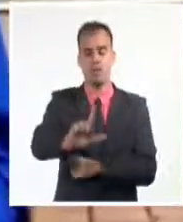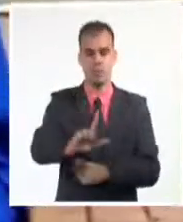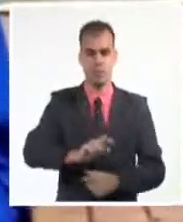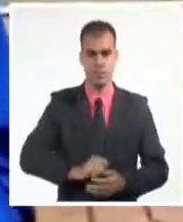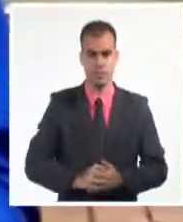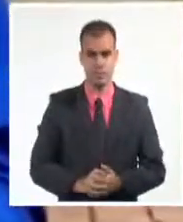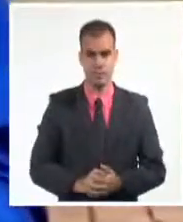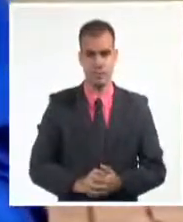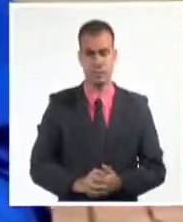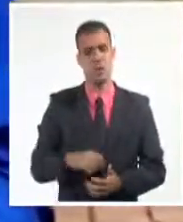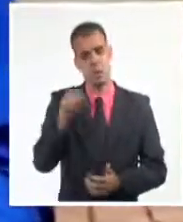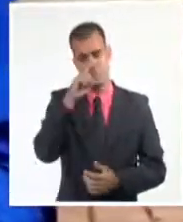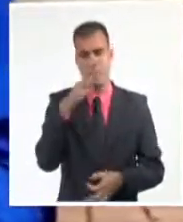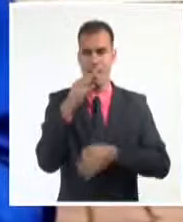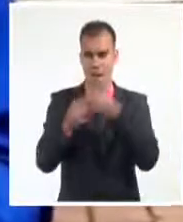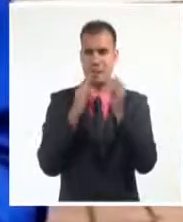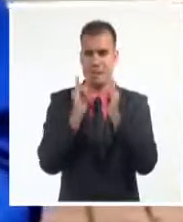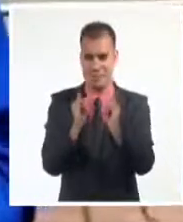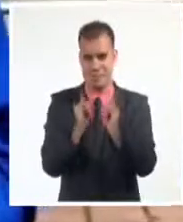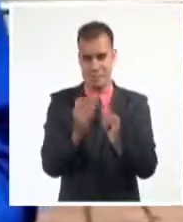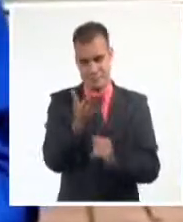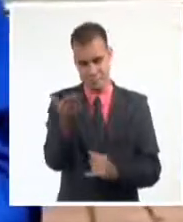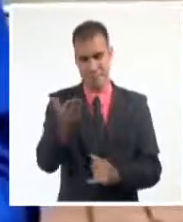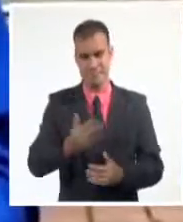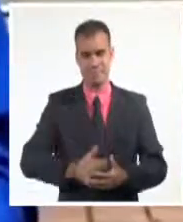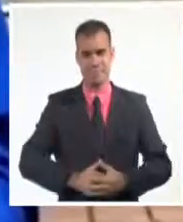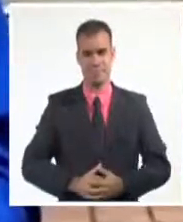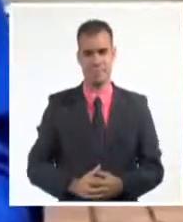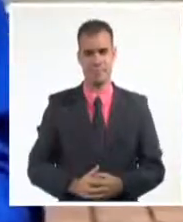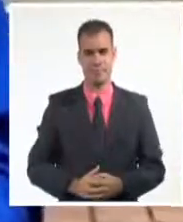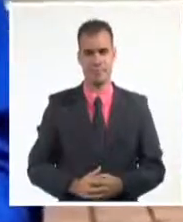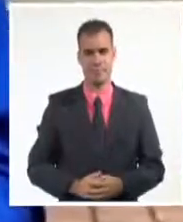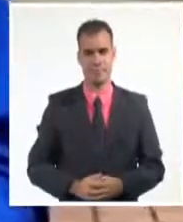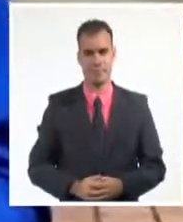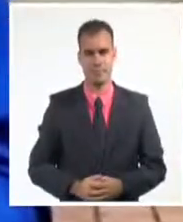Así nos despedimos, Armando. Muchísimas gracias. Te devuelvo la señal a los estudios centrales en La Habana.